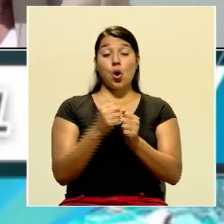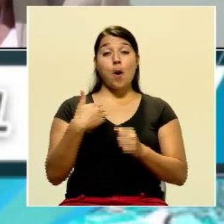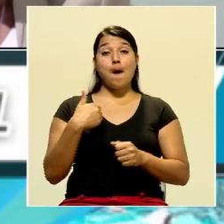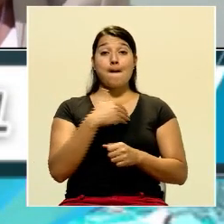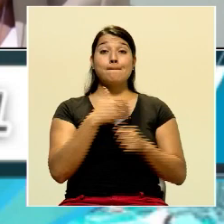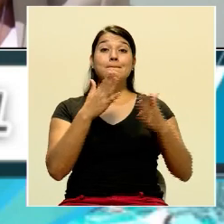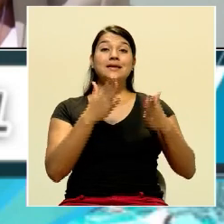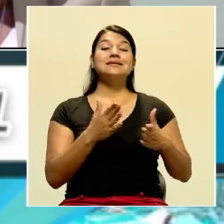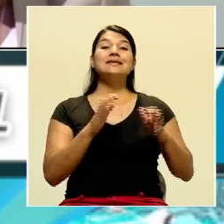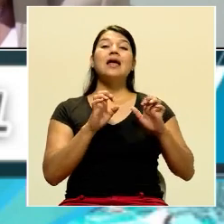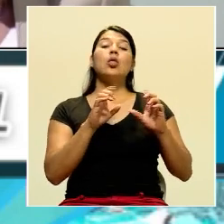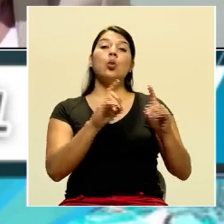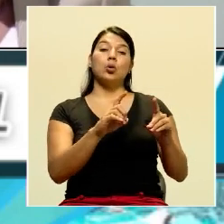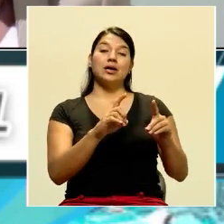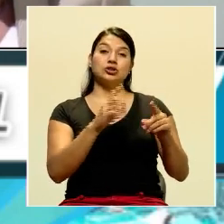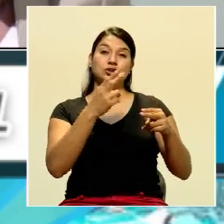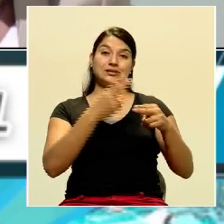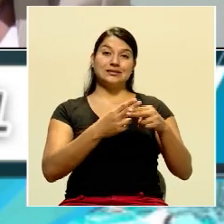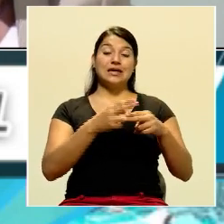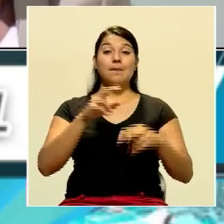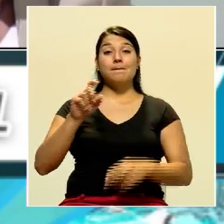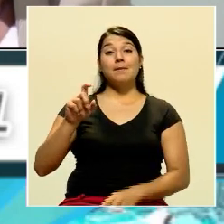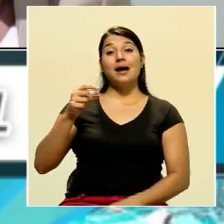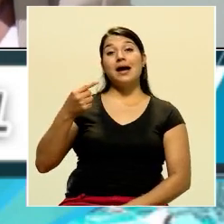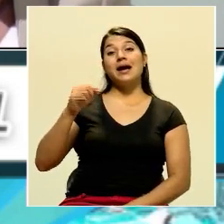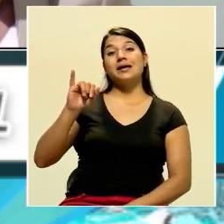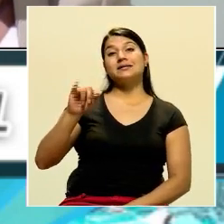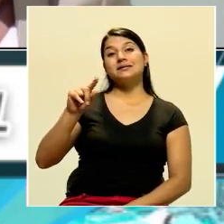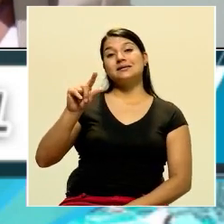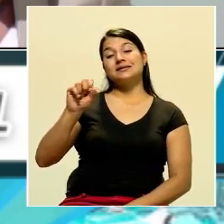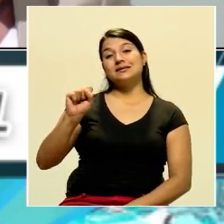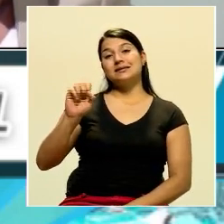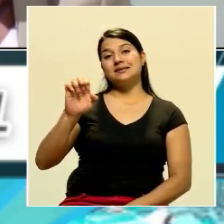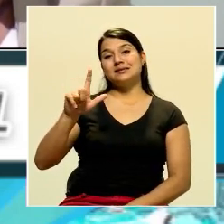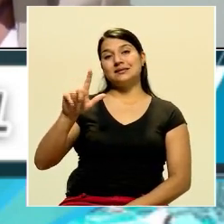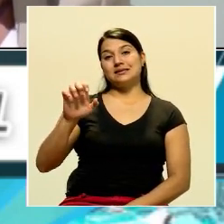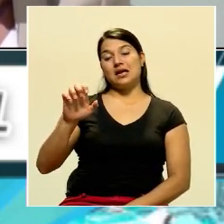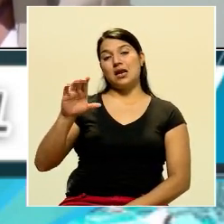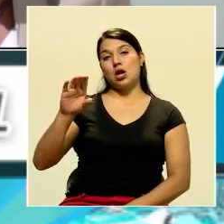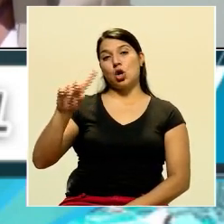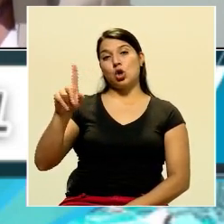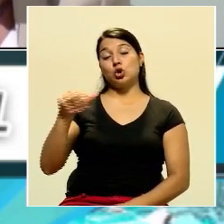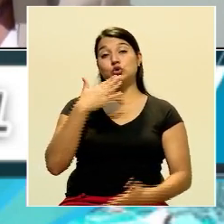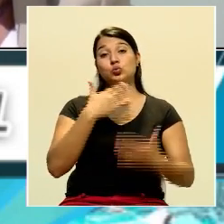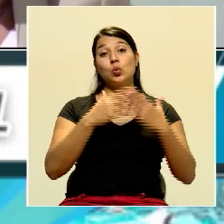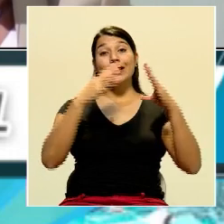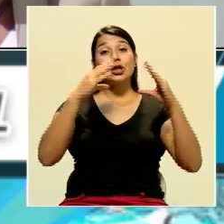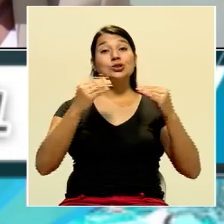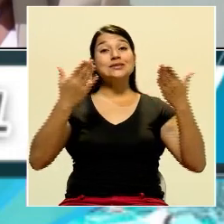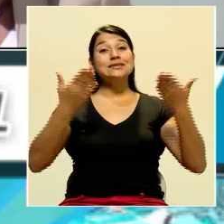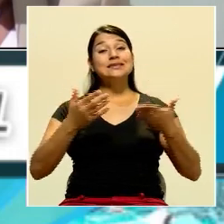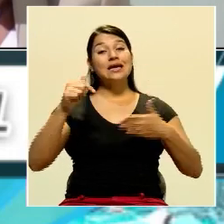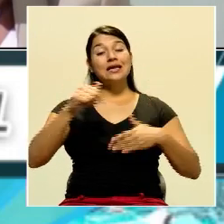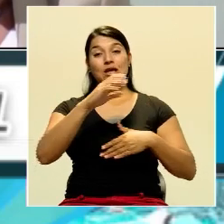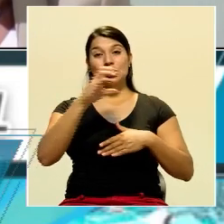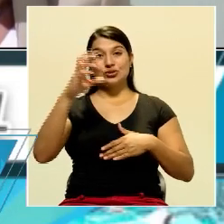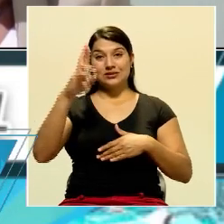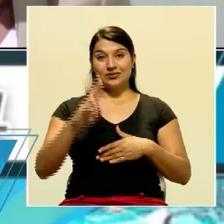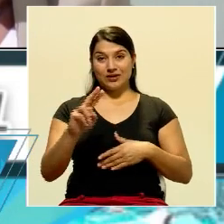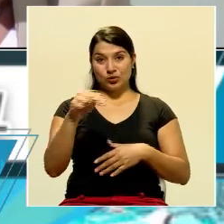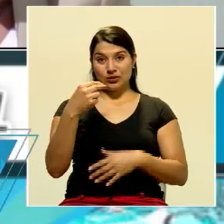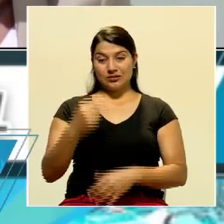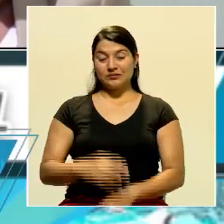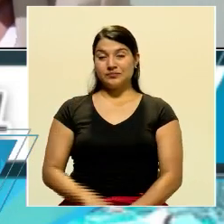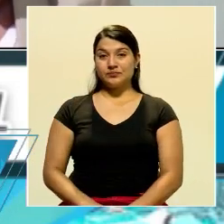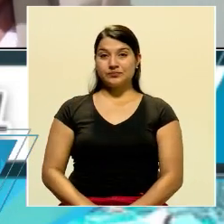con la ministra de Educación, doña Giselle Cruz. Buenas noches, doña Giselle, bienvenida al set de Costa Rica